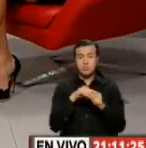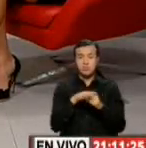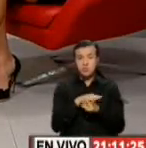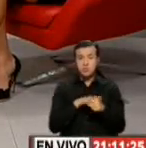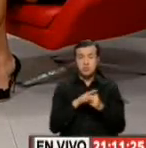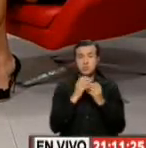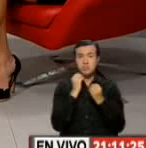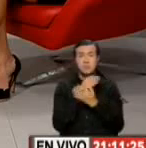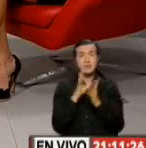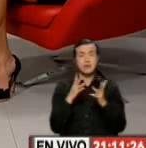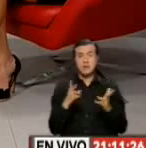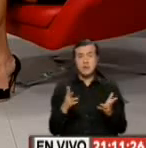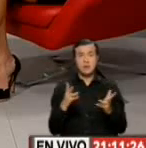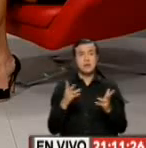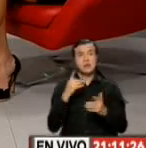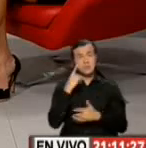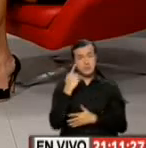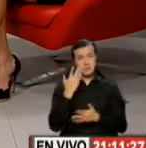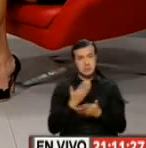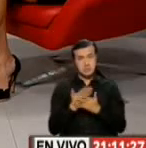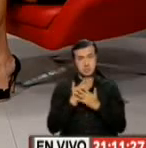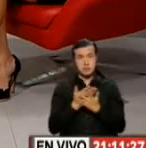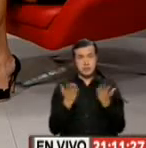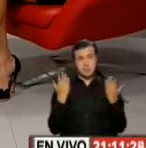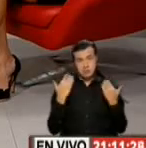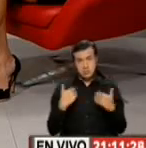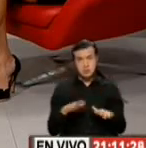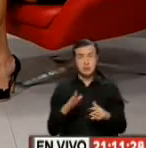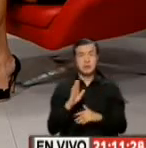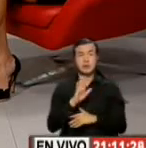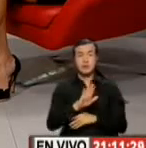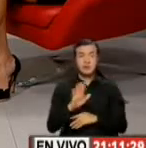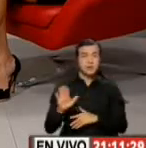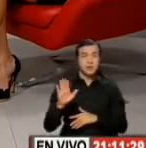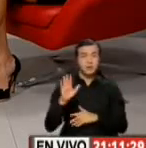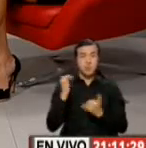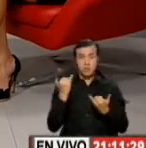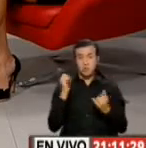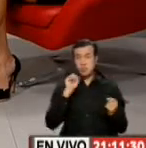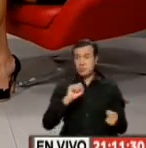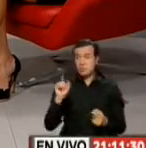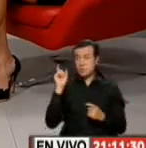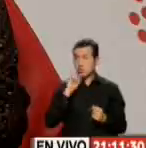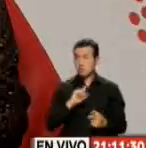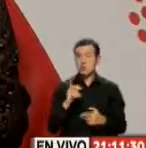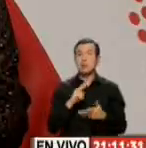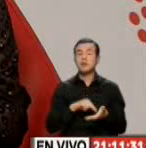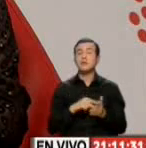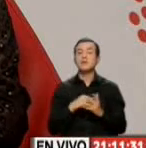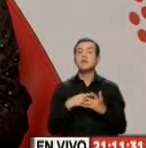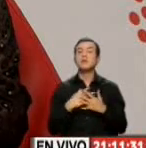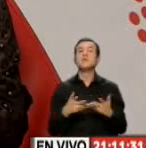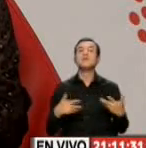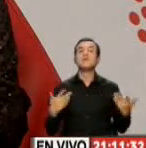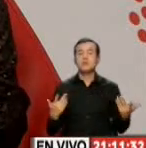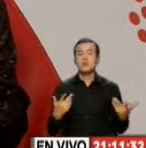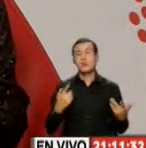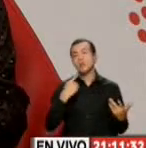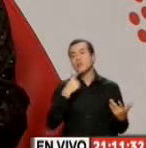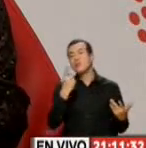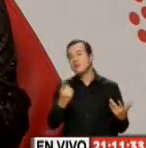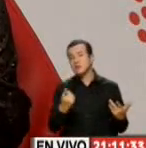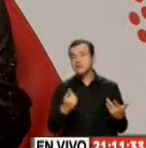andina, en donde se especifique claramente que esta migración es qué. Porque hablan